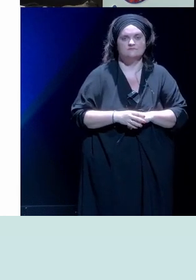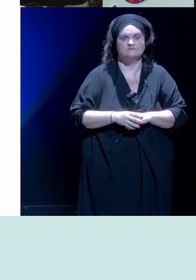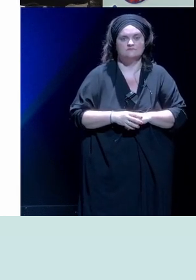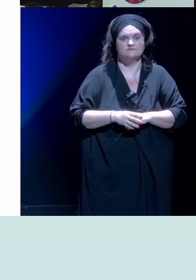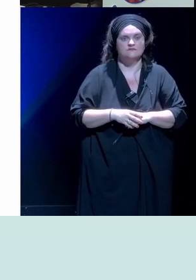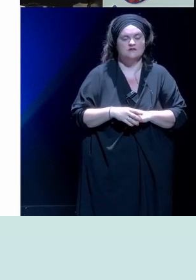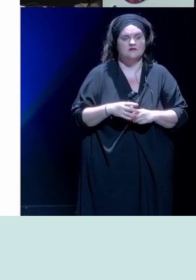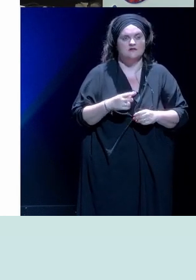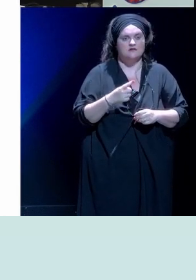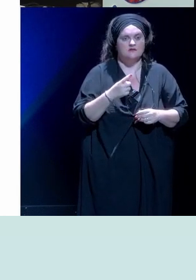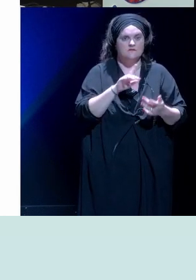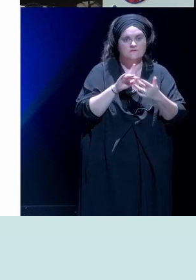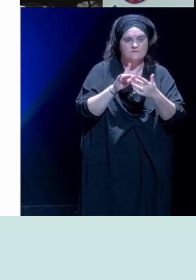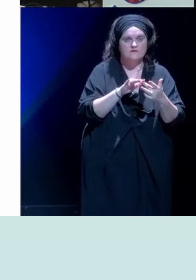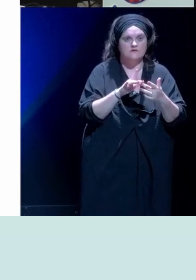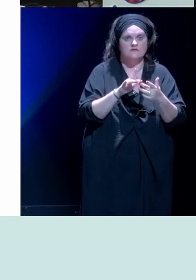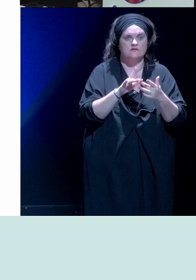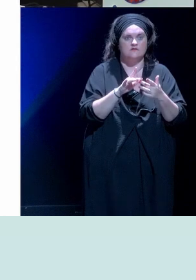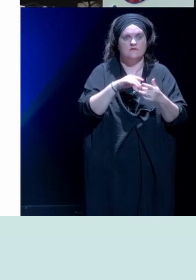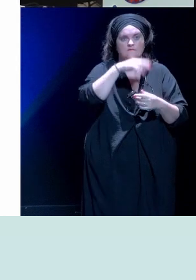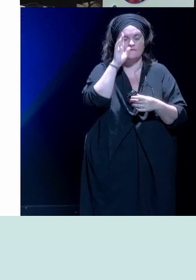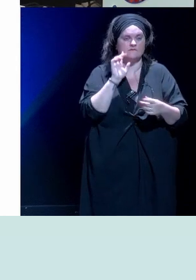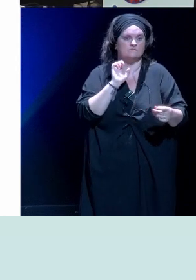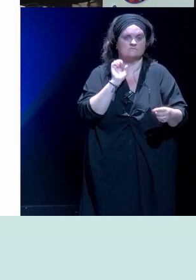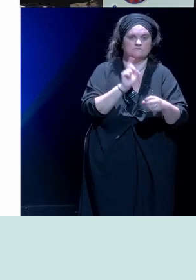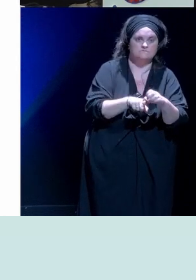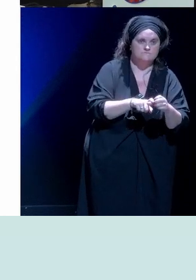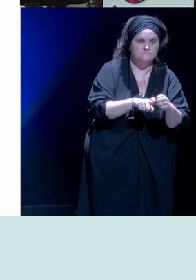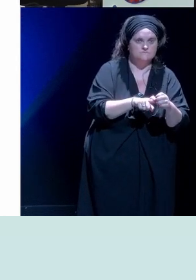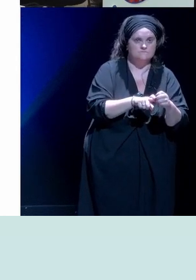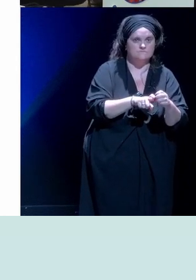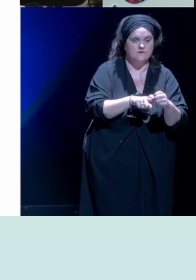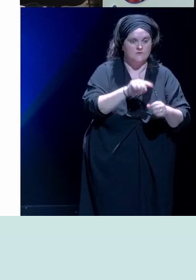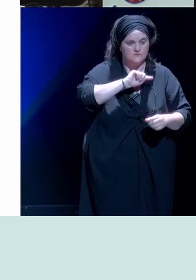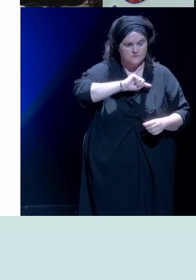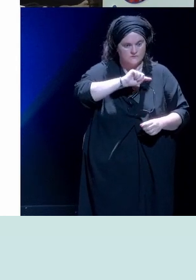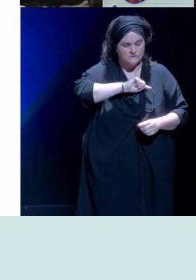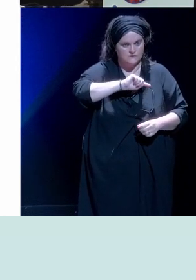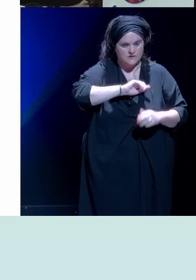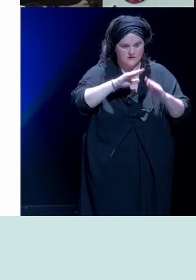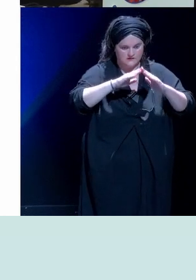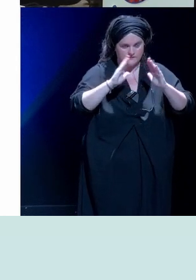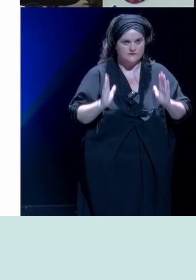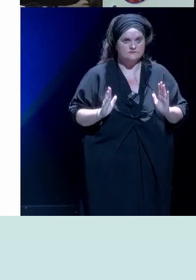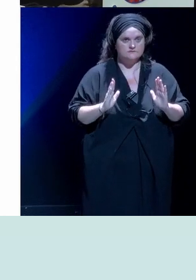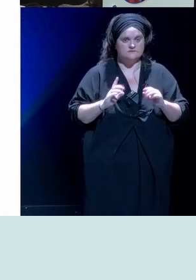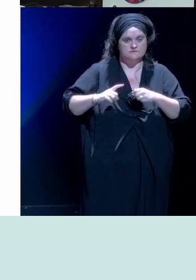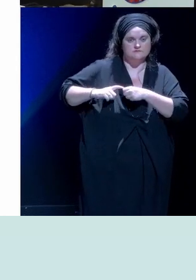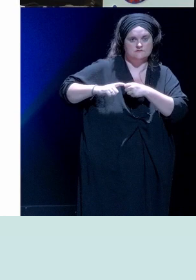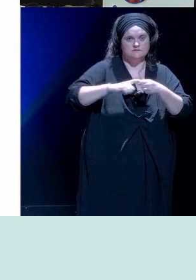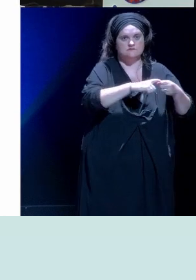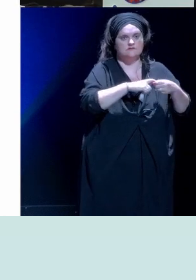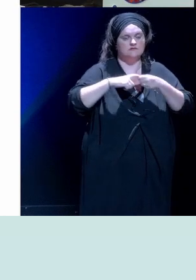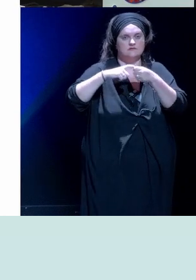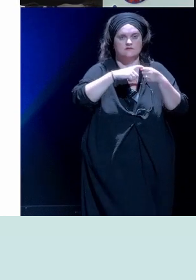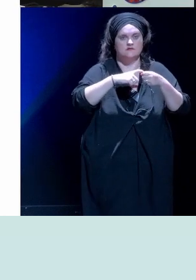tiene que ver con cada vínculo. El vínculo de filiación tiene que ver con la moral doméstica, una forma de solidaridad